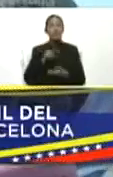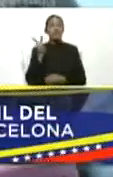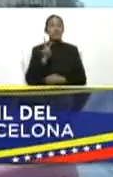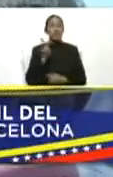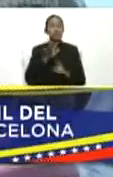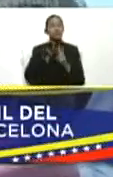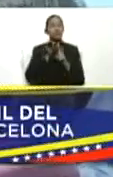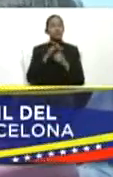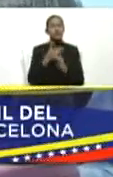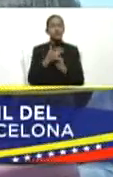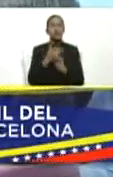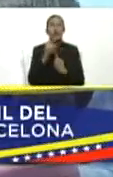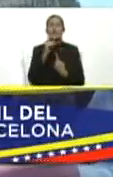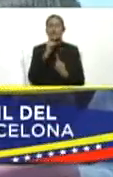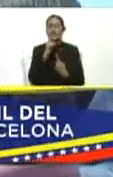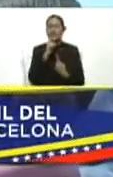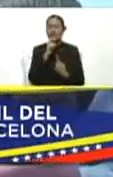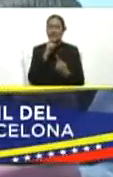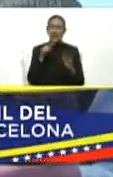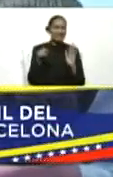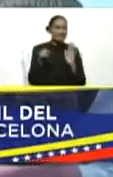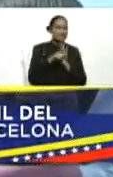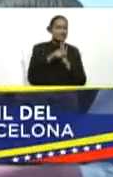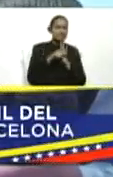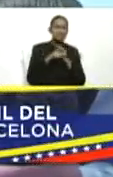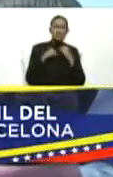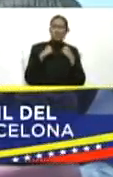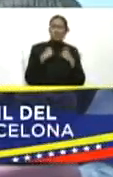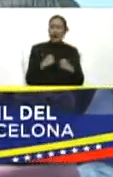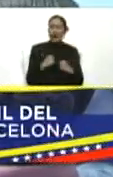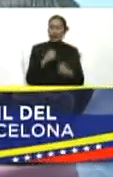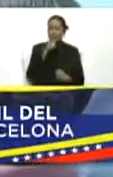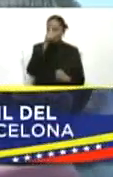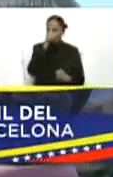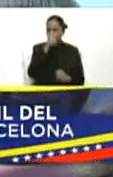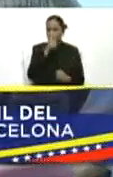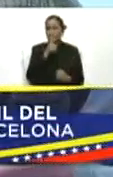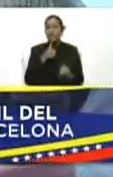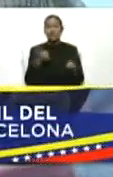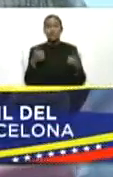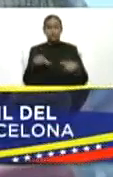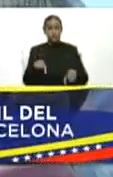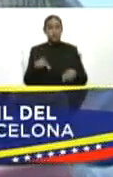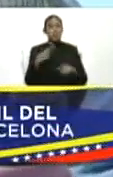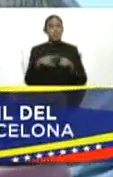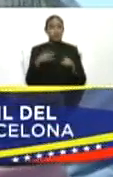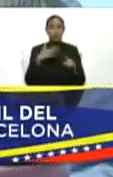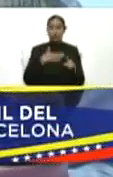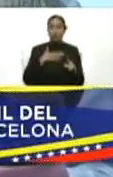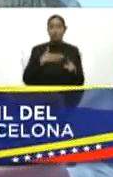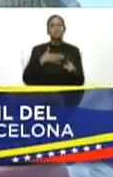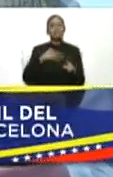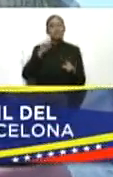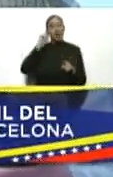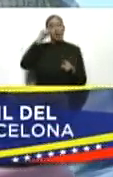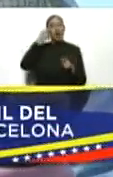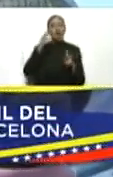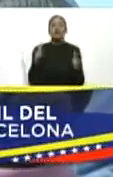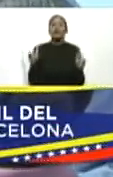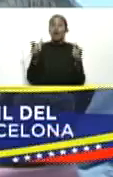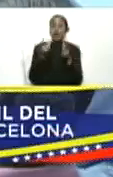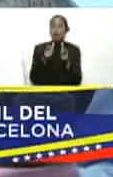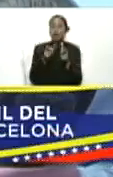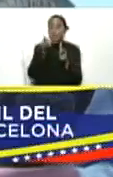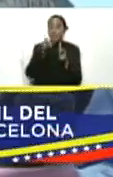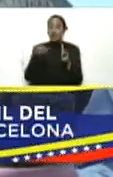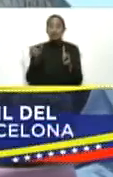difíciles por las sanciones. Y yo me reuní con un grupo de pastores evangélicos, siempre me reúno con iglesias